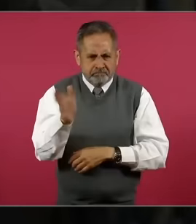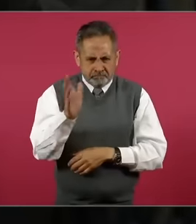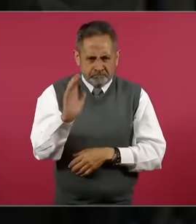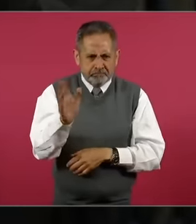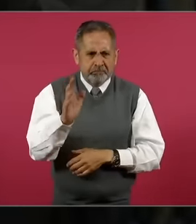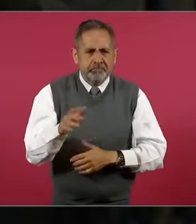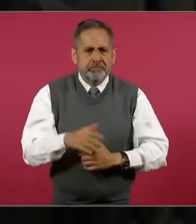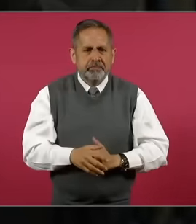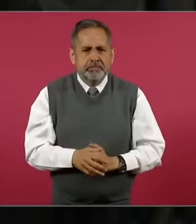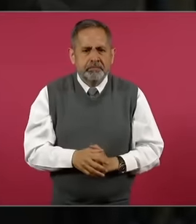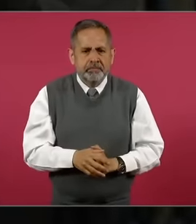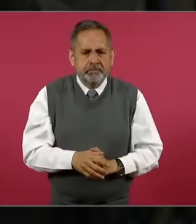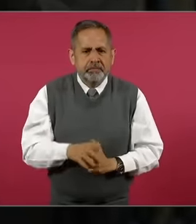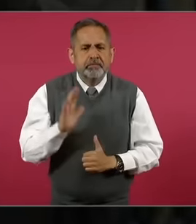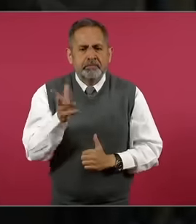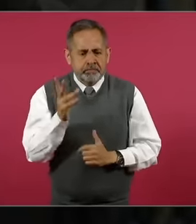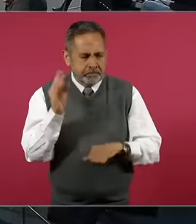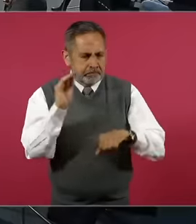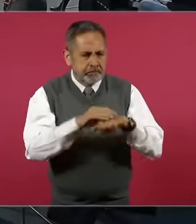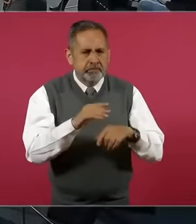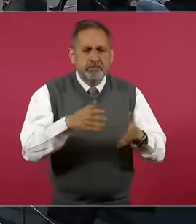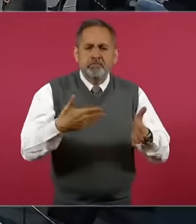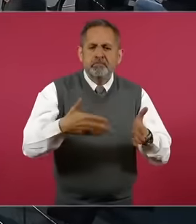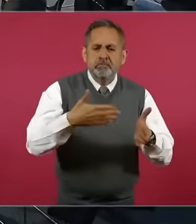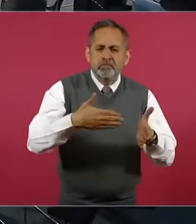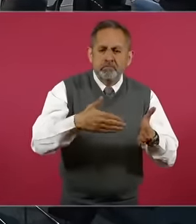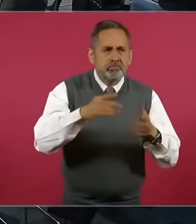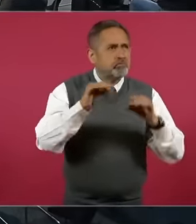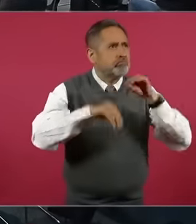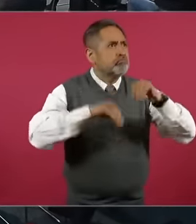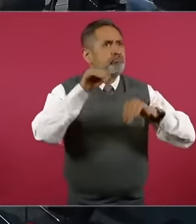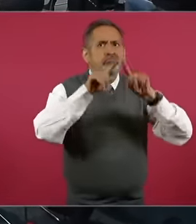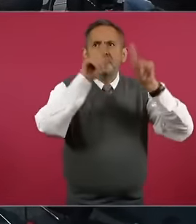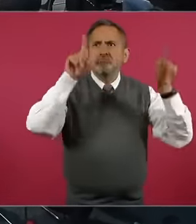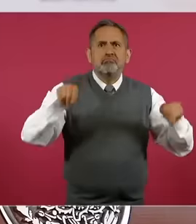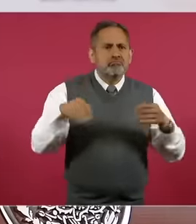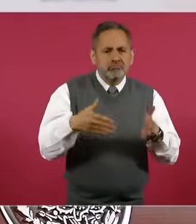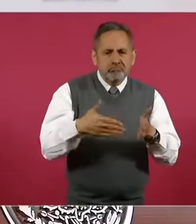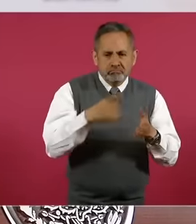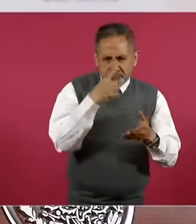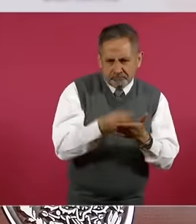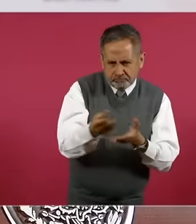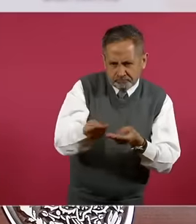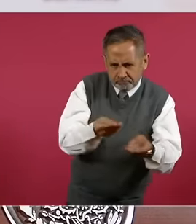se están instalando cocinas, pero lo